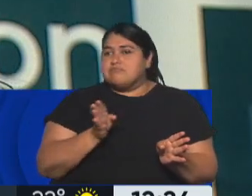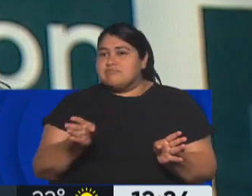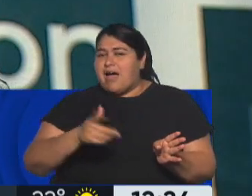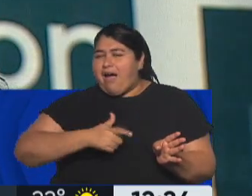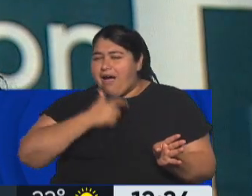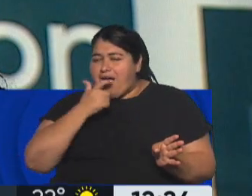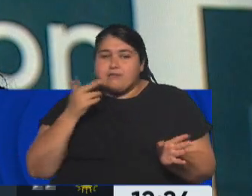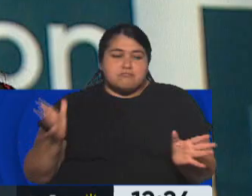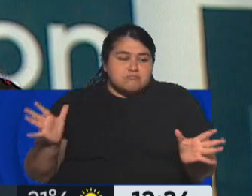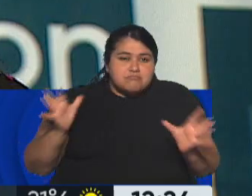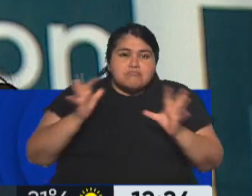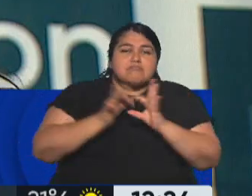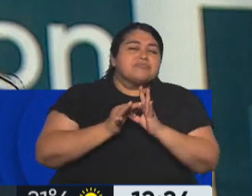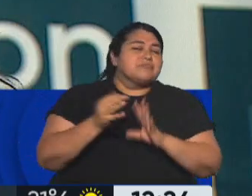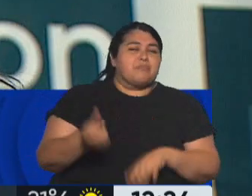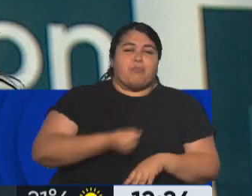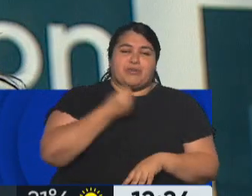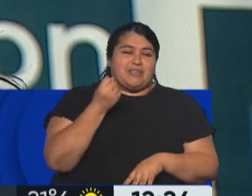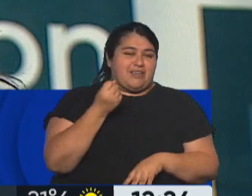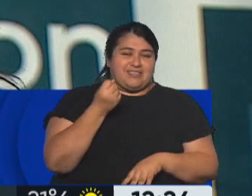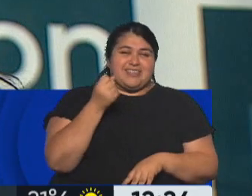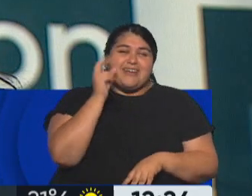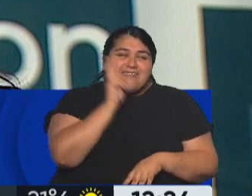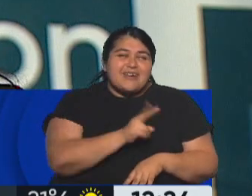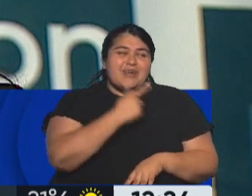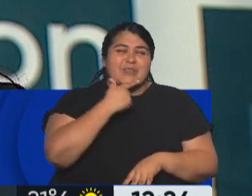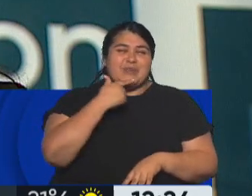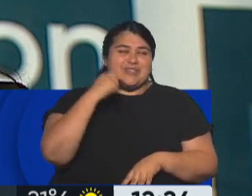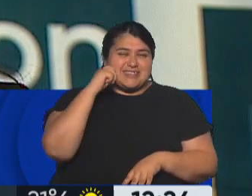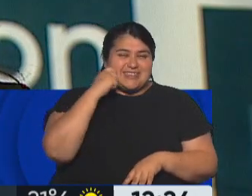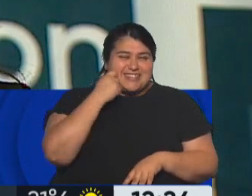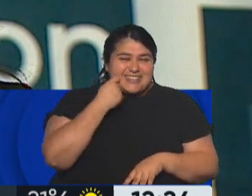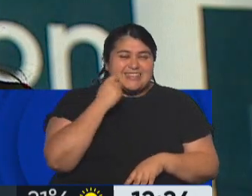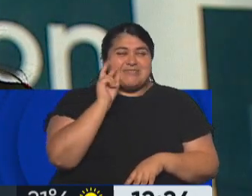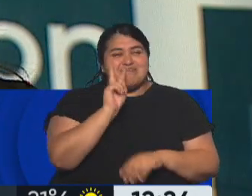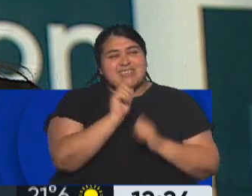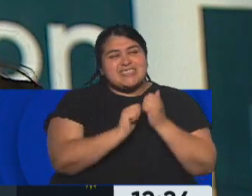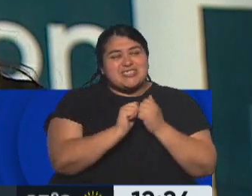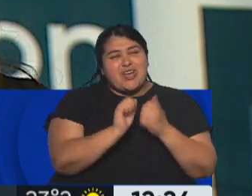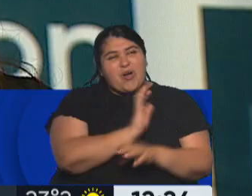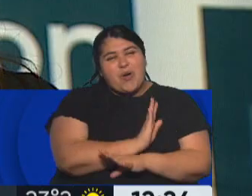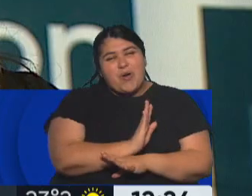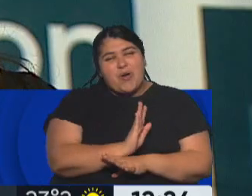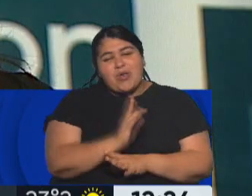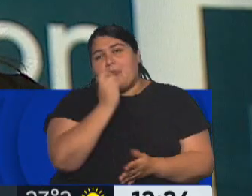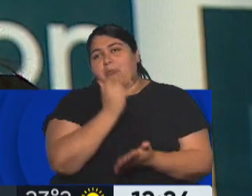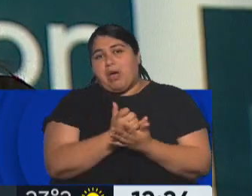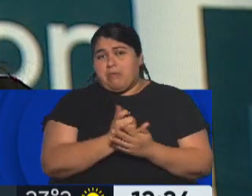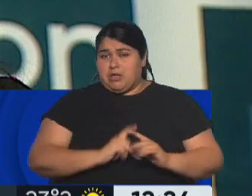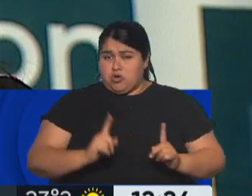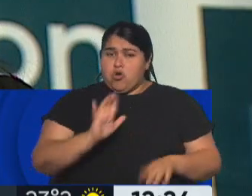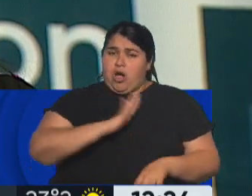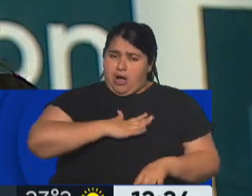encanta porque es muy tierna la obra tiene eh No pasa por una historia de amor